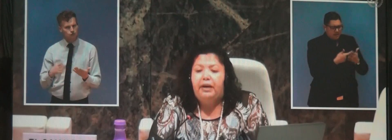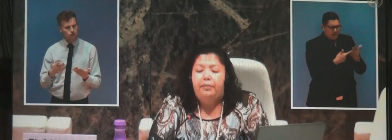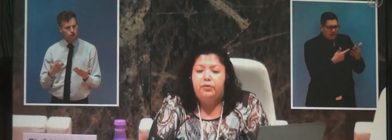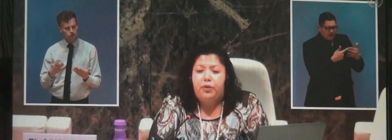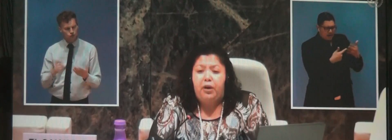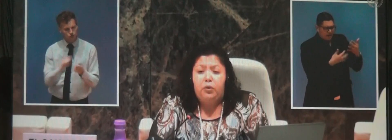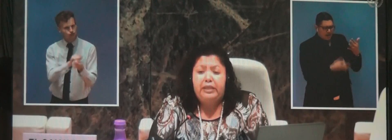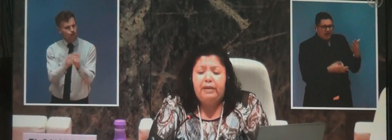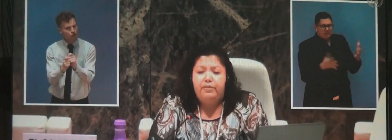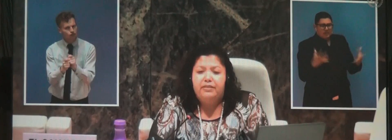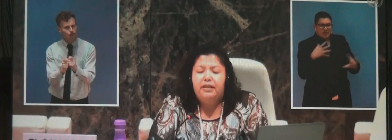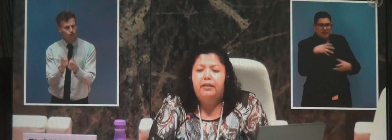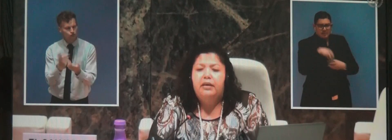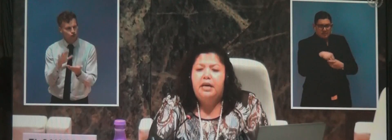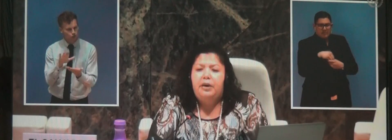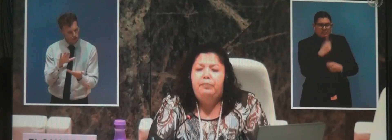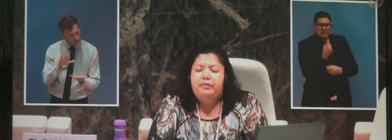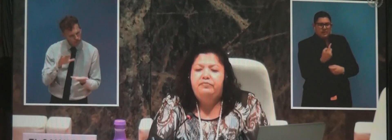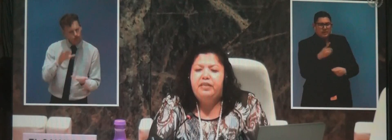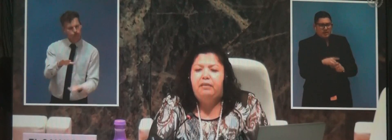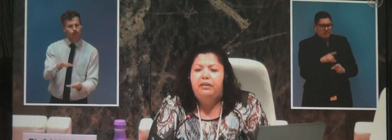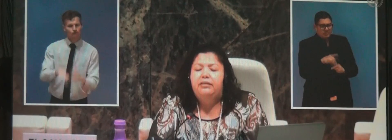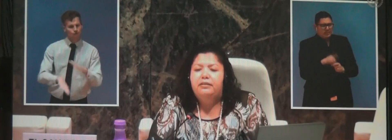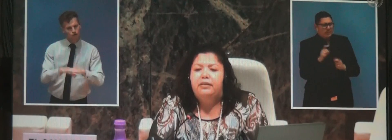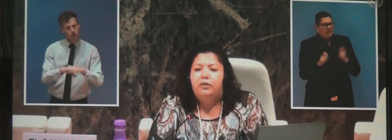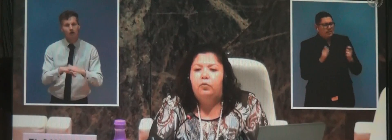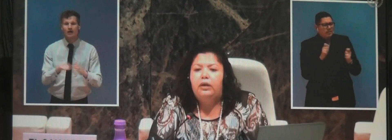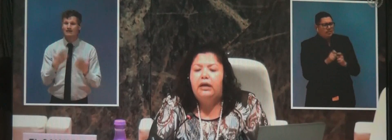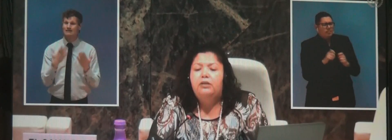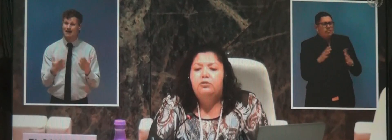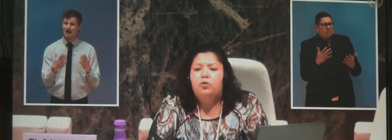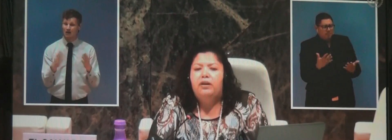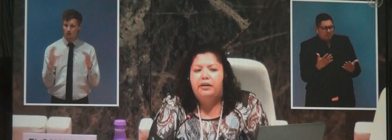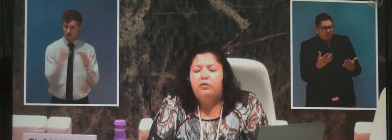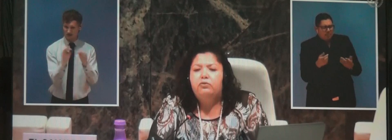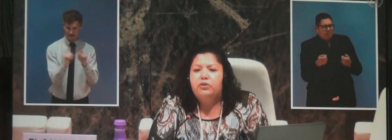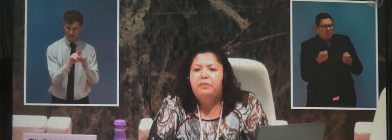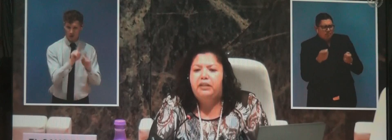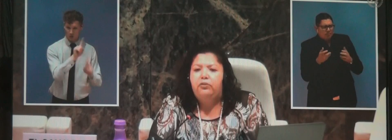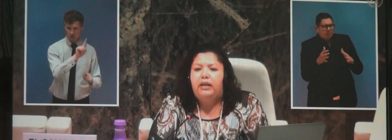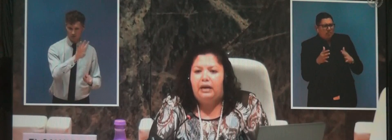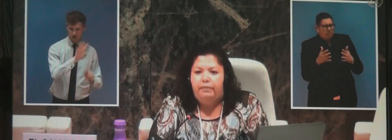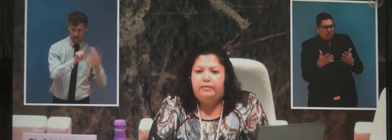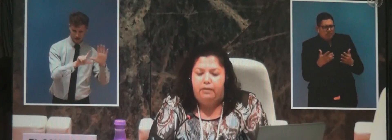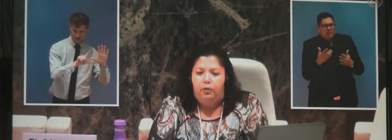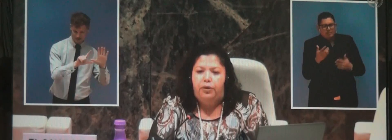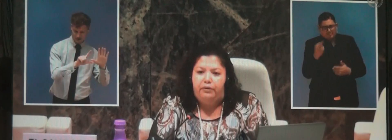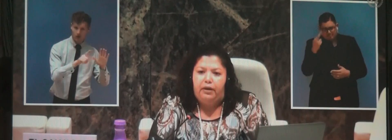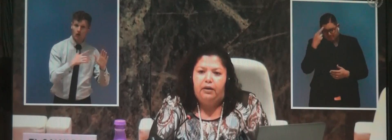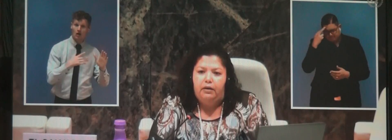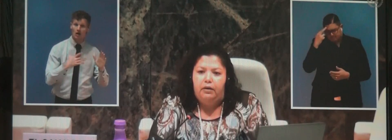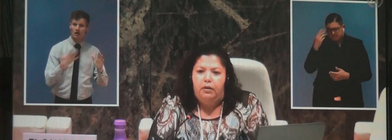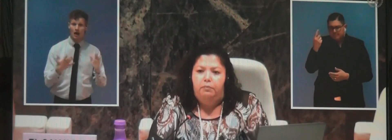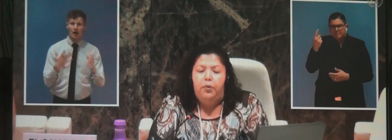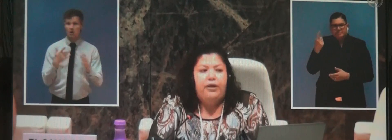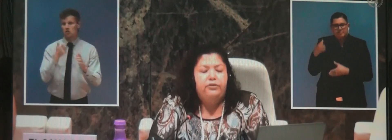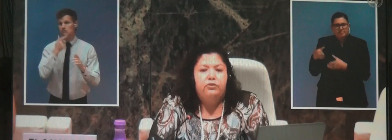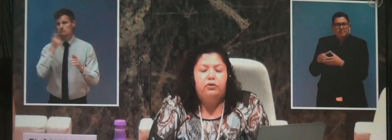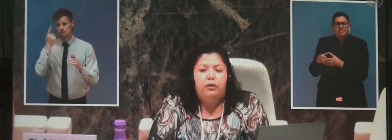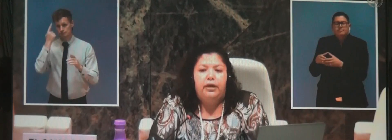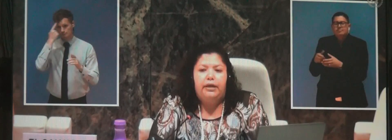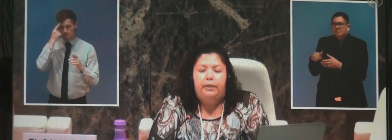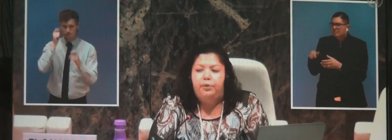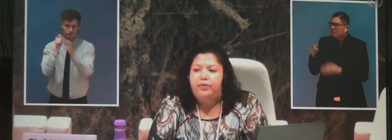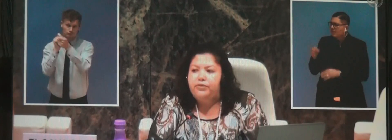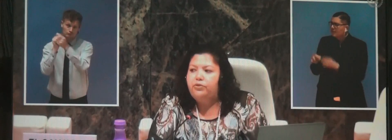inclusión para las personas con discapacidad, específicamente se regula sobre el reconocimiento de la capacidad jurídica. Por